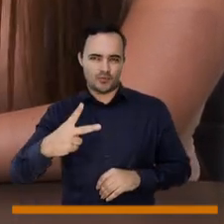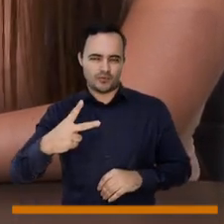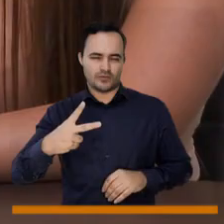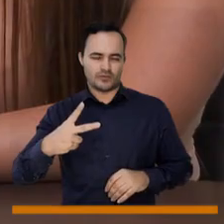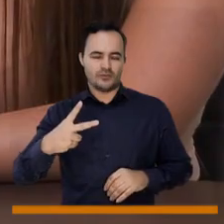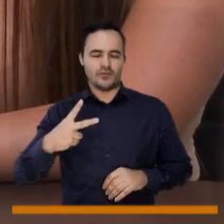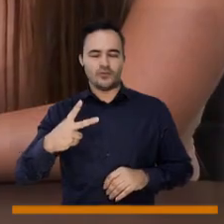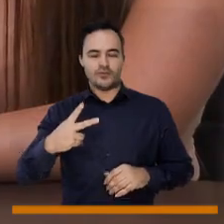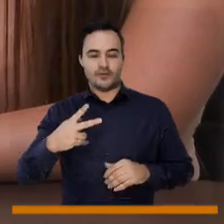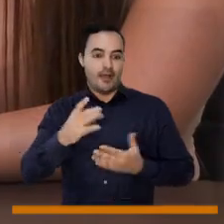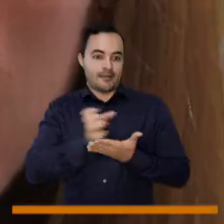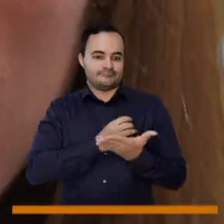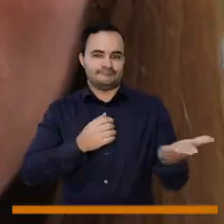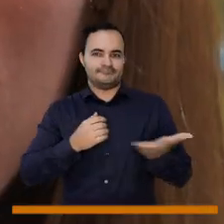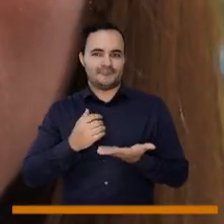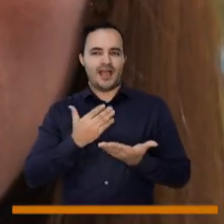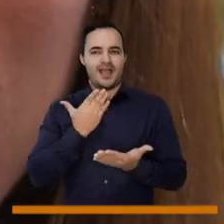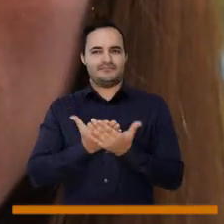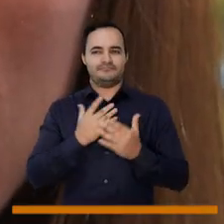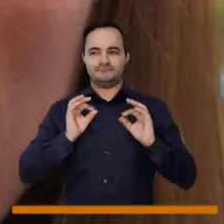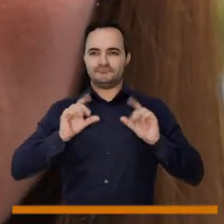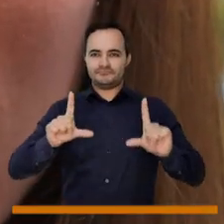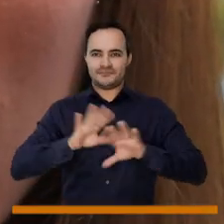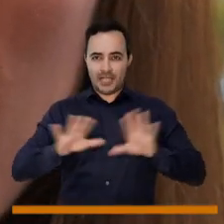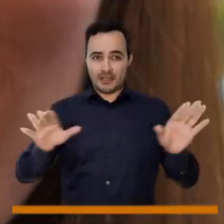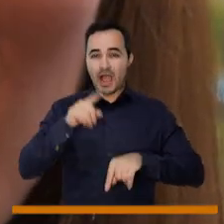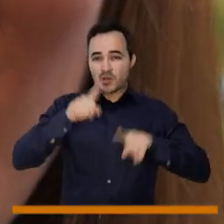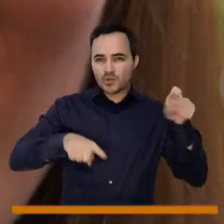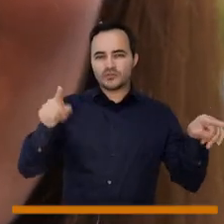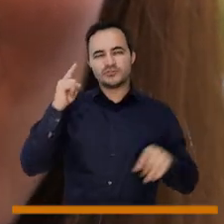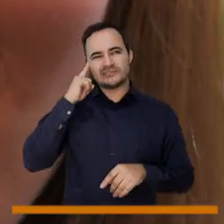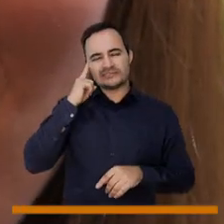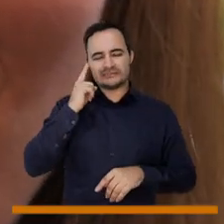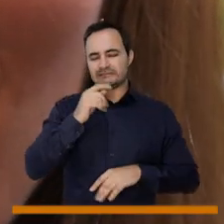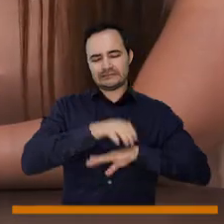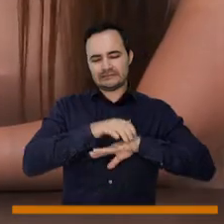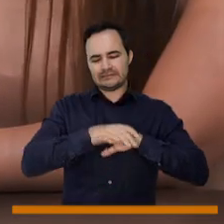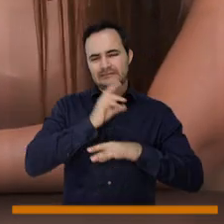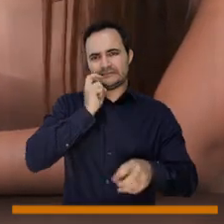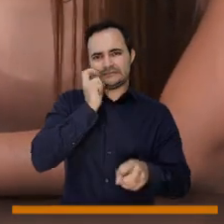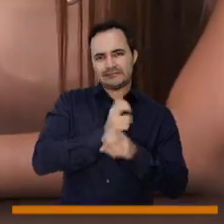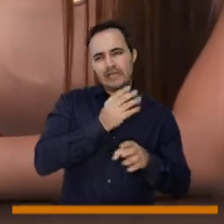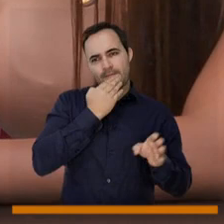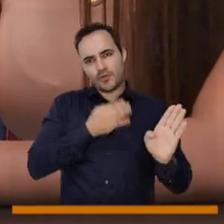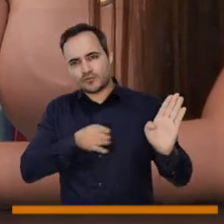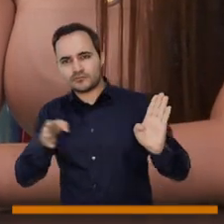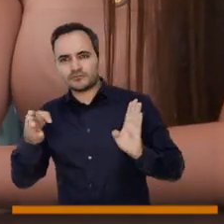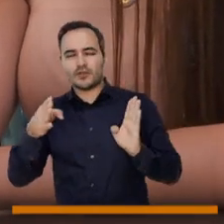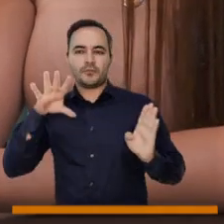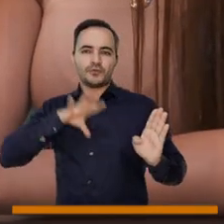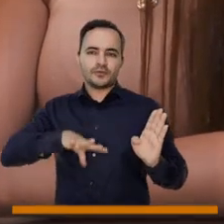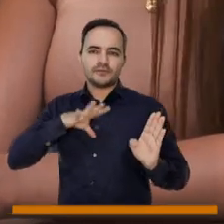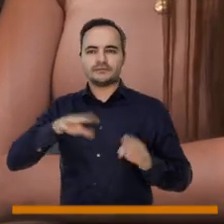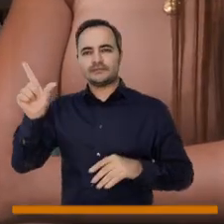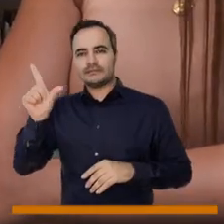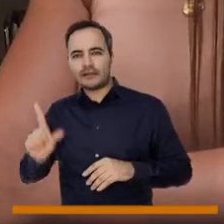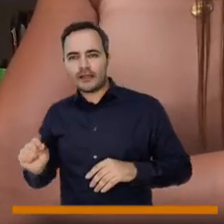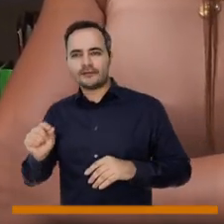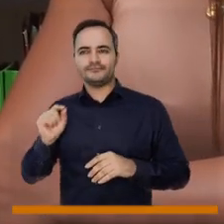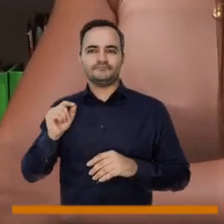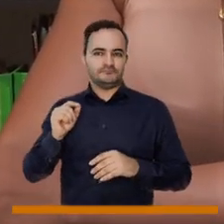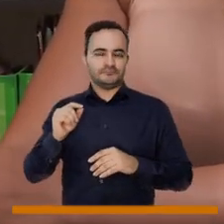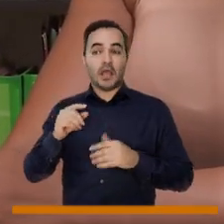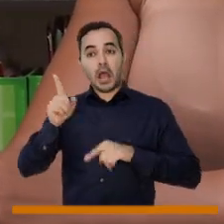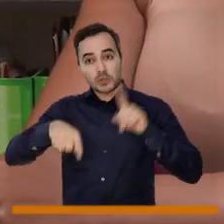idioma. Cuando a veces el inglés se les vuelve difícil, ven la oportunidad en el francés, portugués, el italiano. También hay muchas personas que trabajan